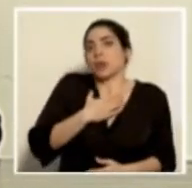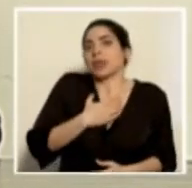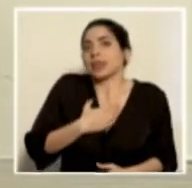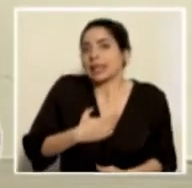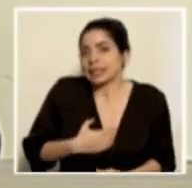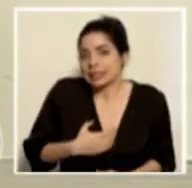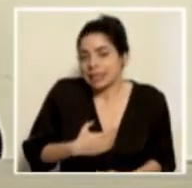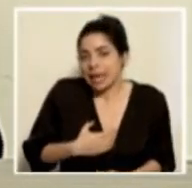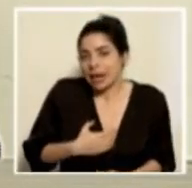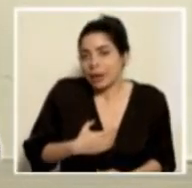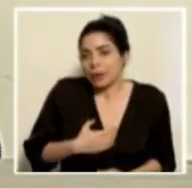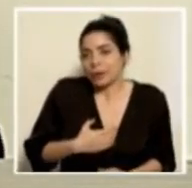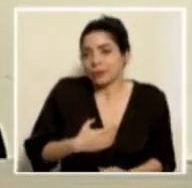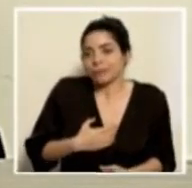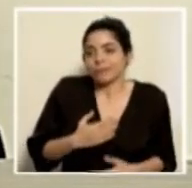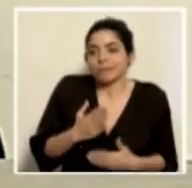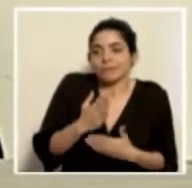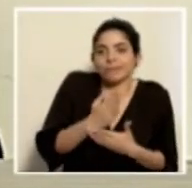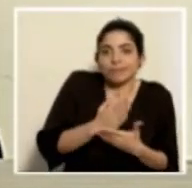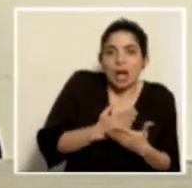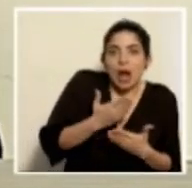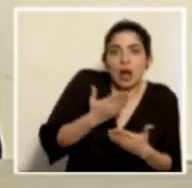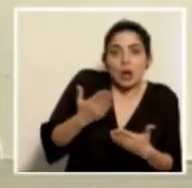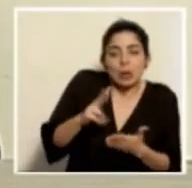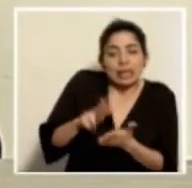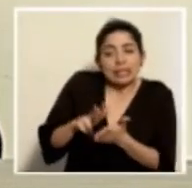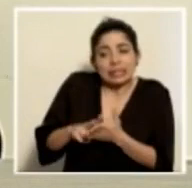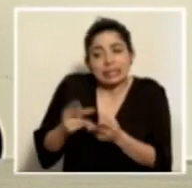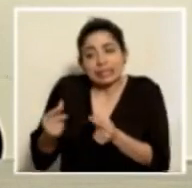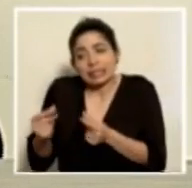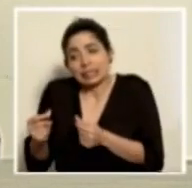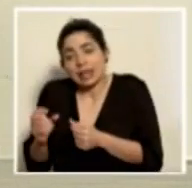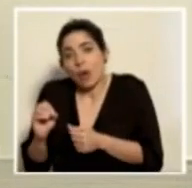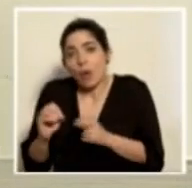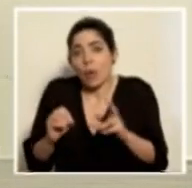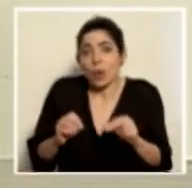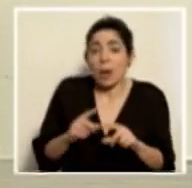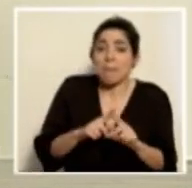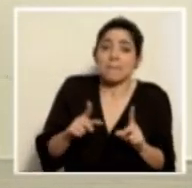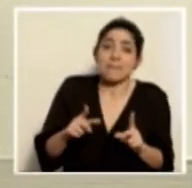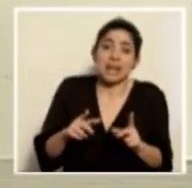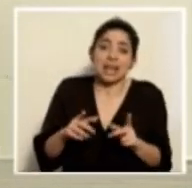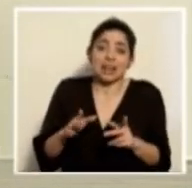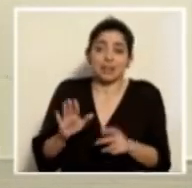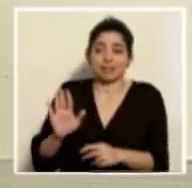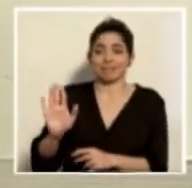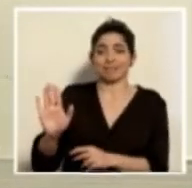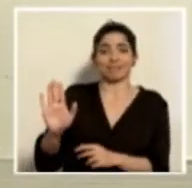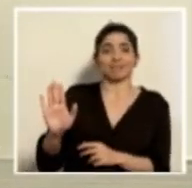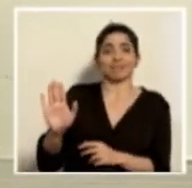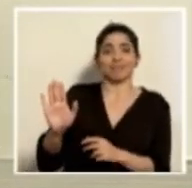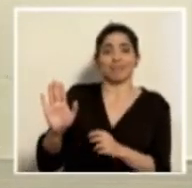que haya cosas que se aprueben antes o no, pero es un poder, como